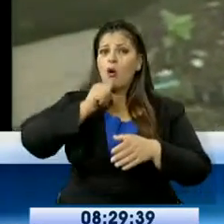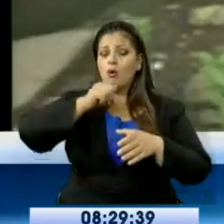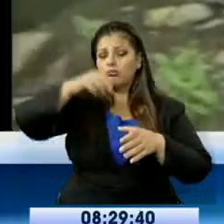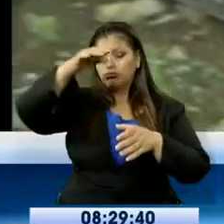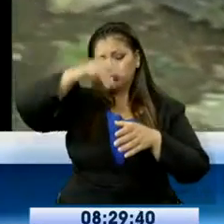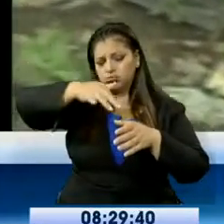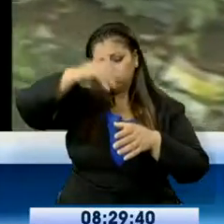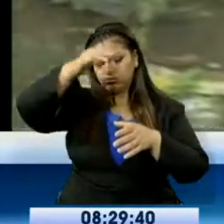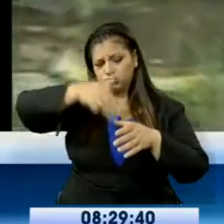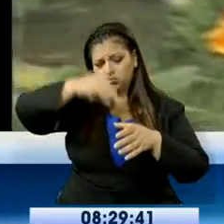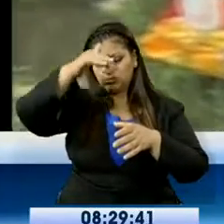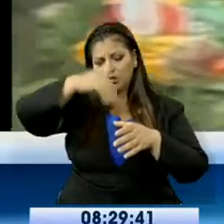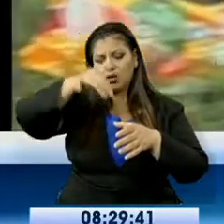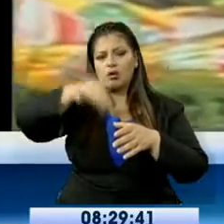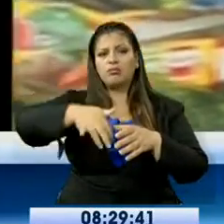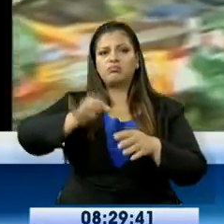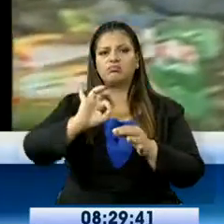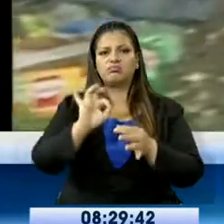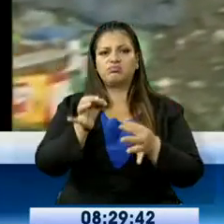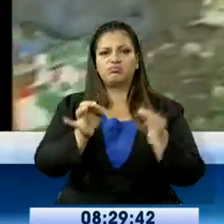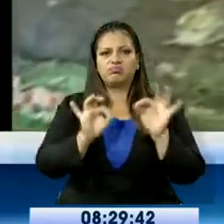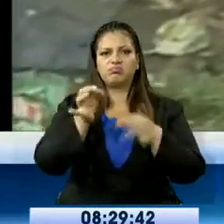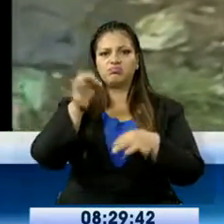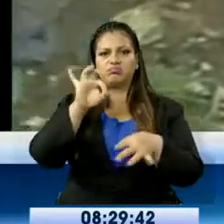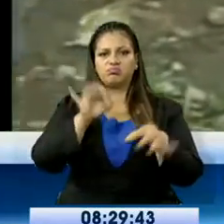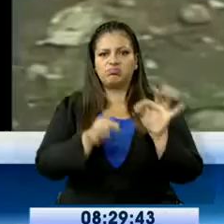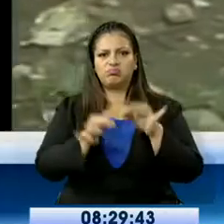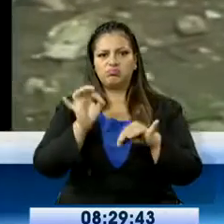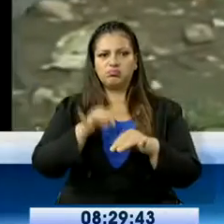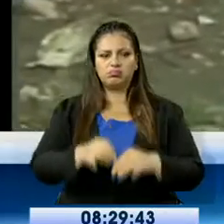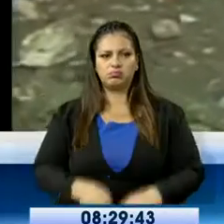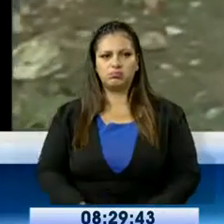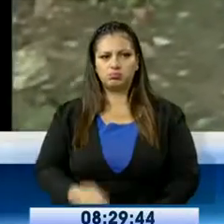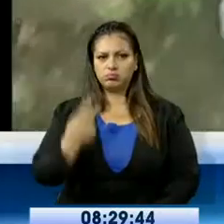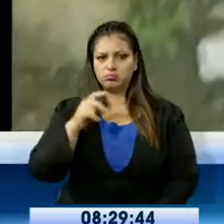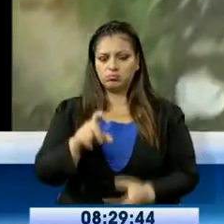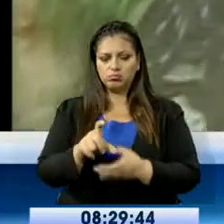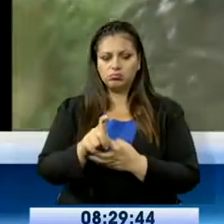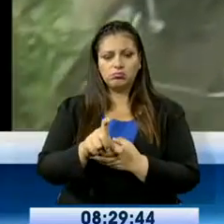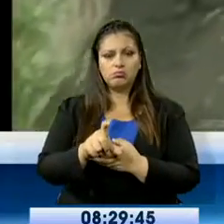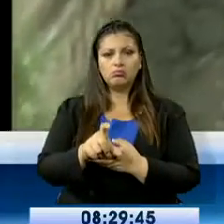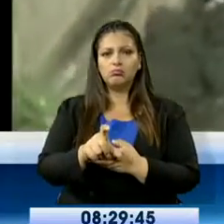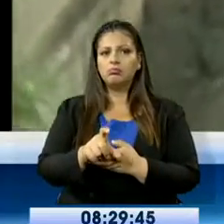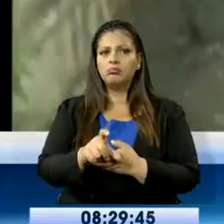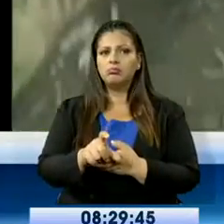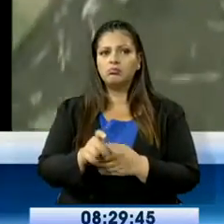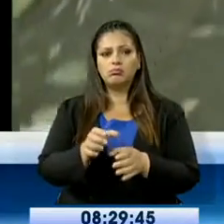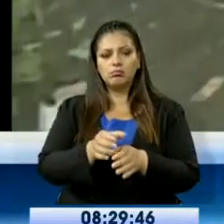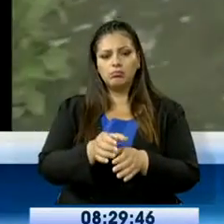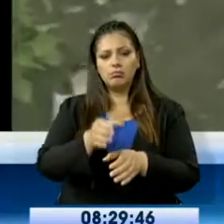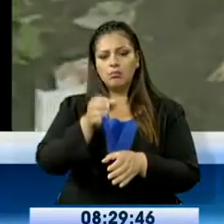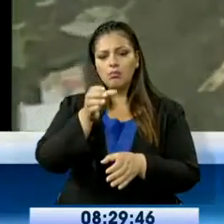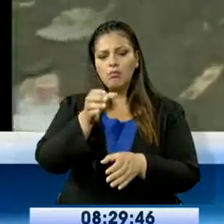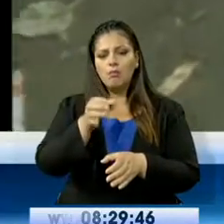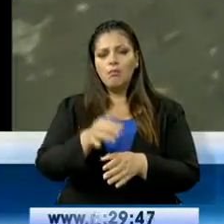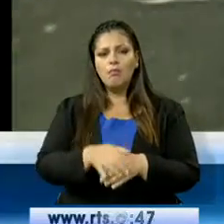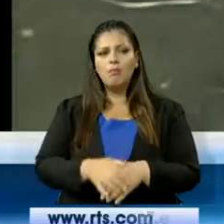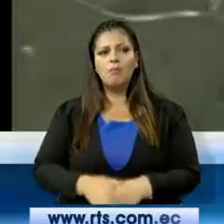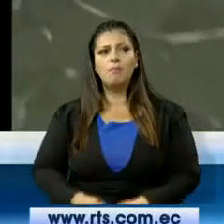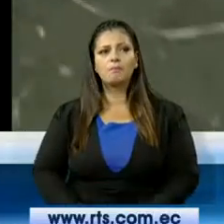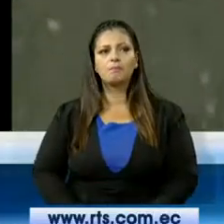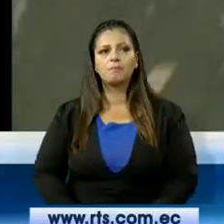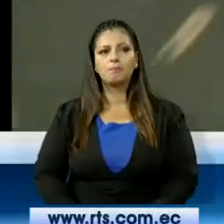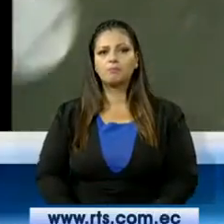y que indudablemente puede ser criaderos de mosquitos miren un vasito un vasito dos gatitos